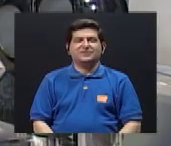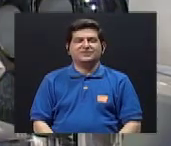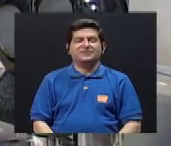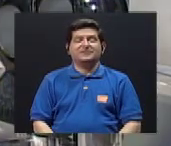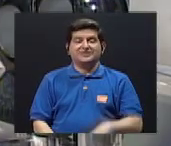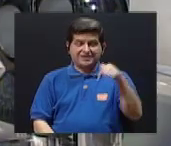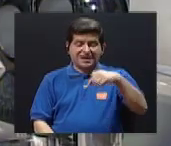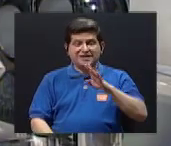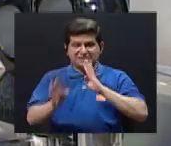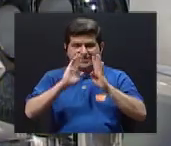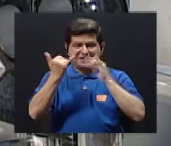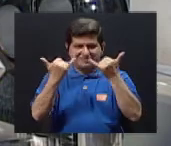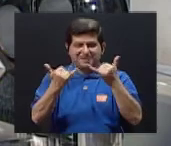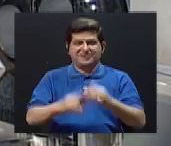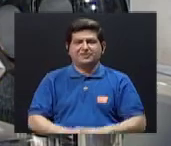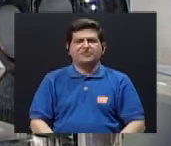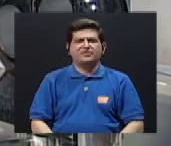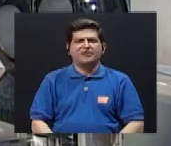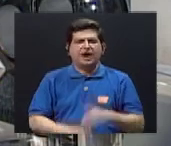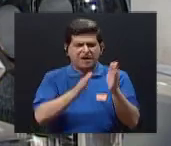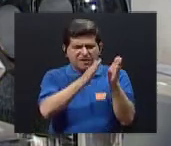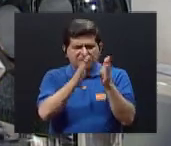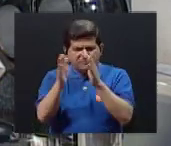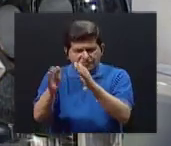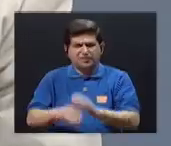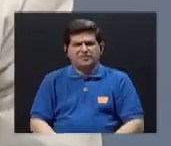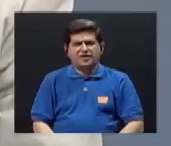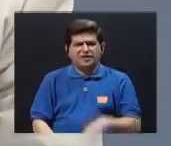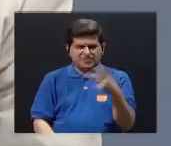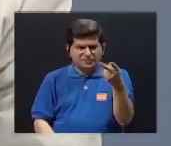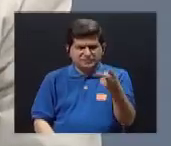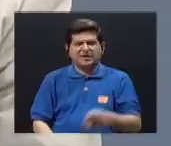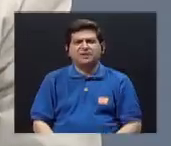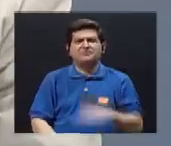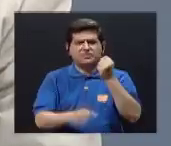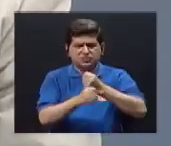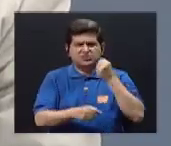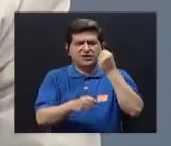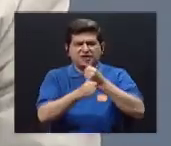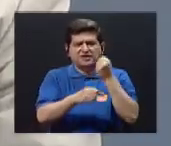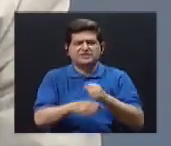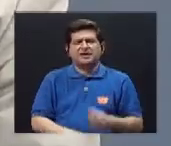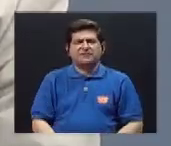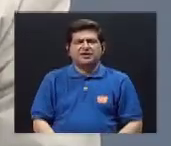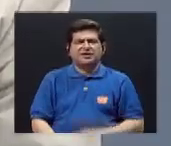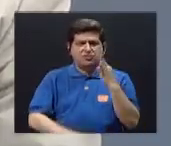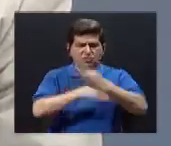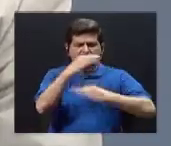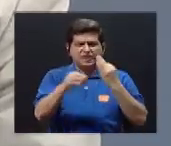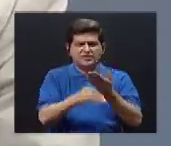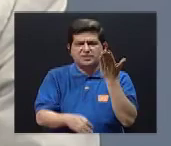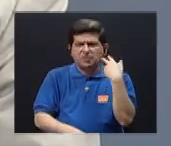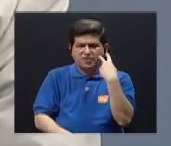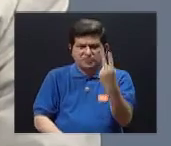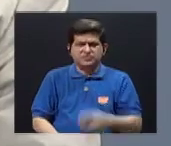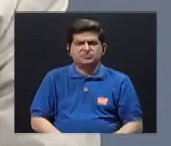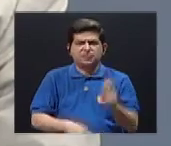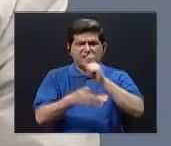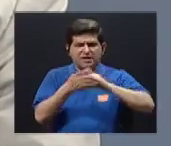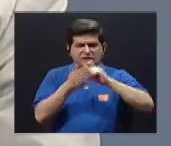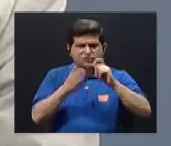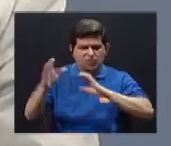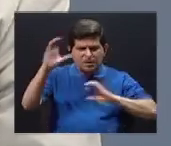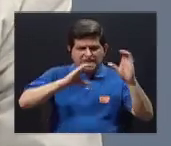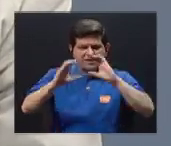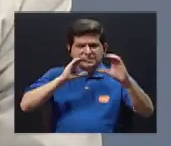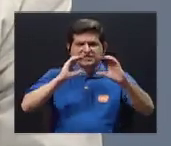invitación. Y aquí estamos para conversar. Formados en el quehacer audiovisual, Cristian,